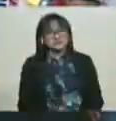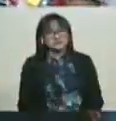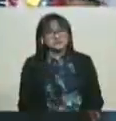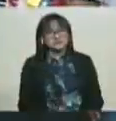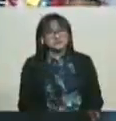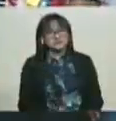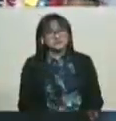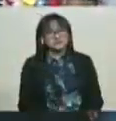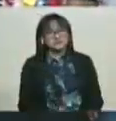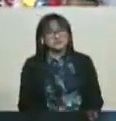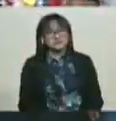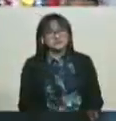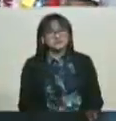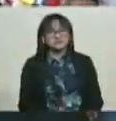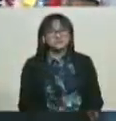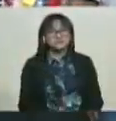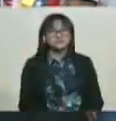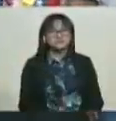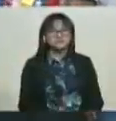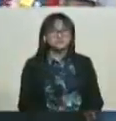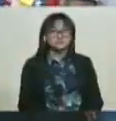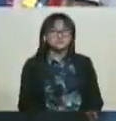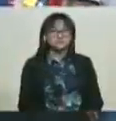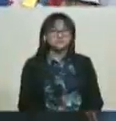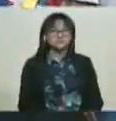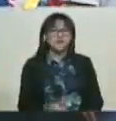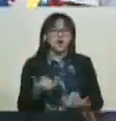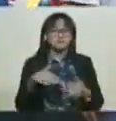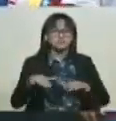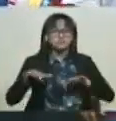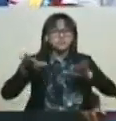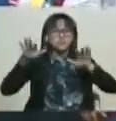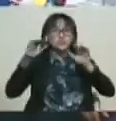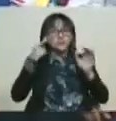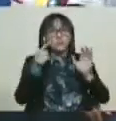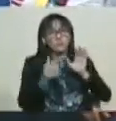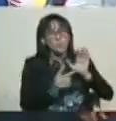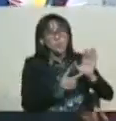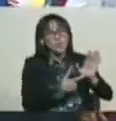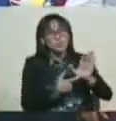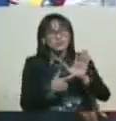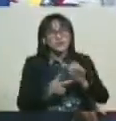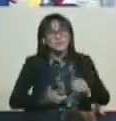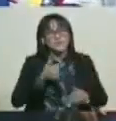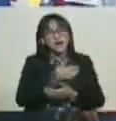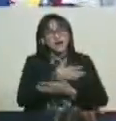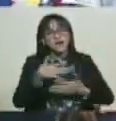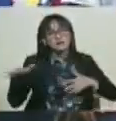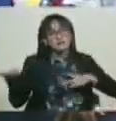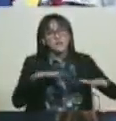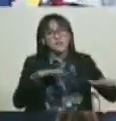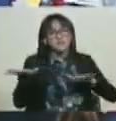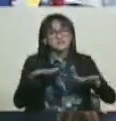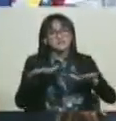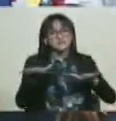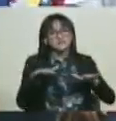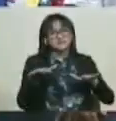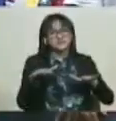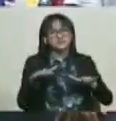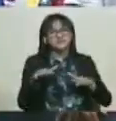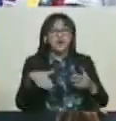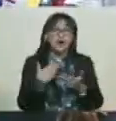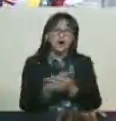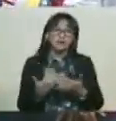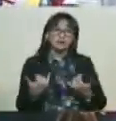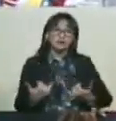reina madre maría lionza vamos a hacer una ola para mostrar la más grande movilización que se haya hecho hasta